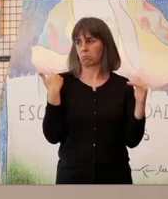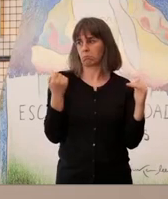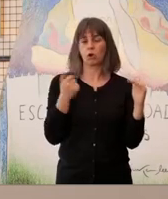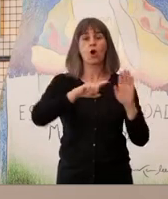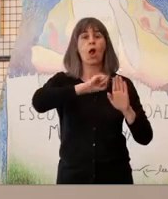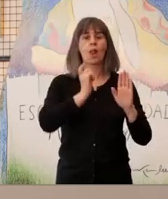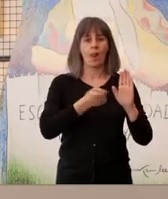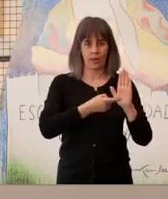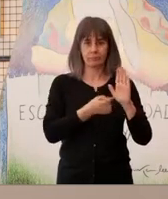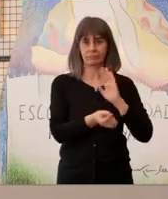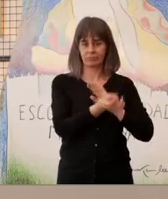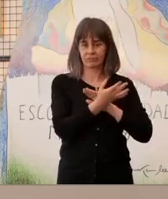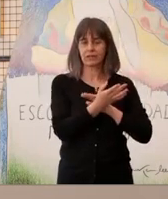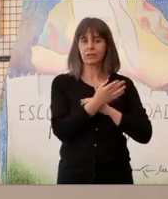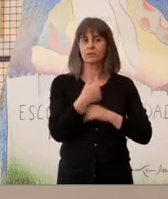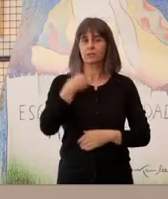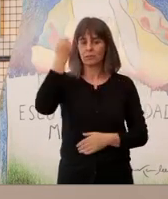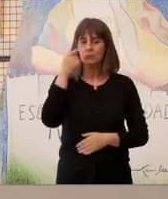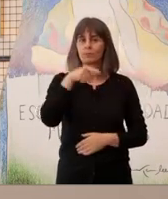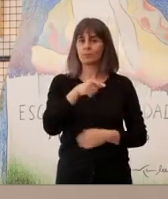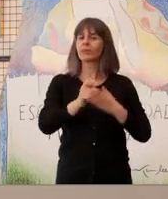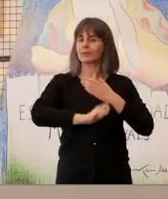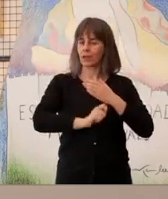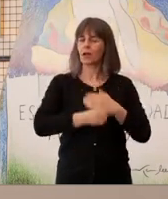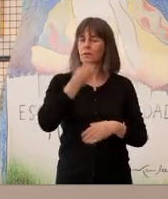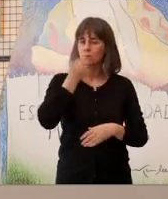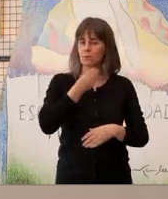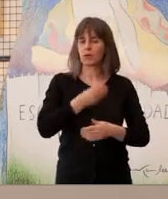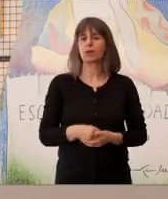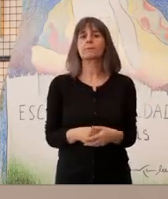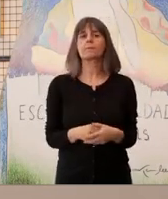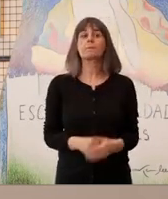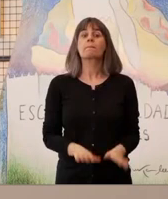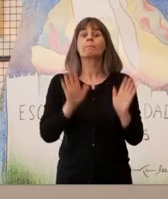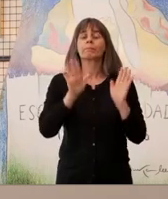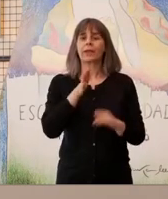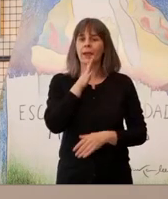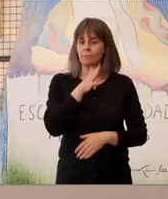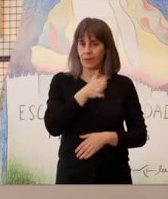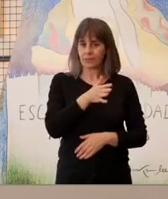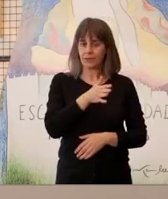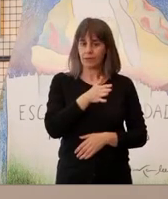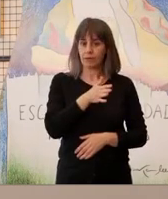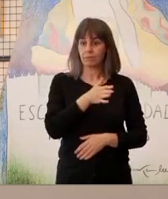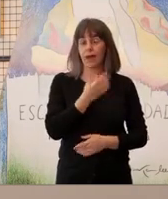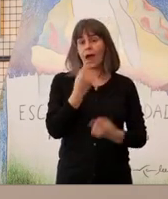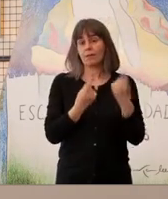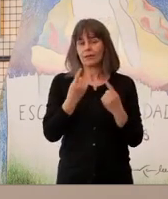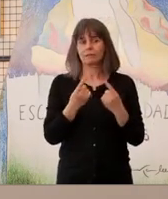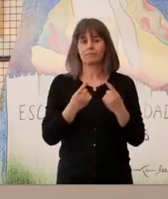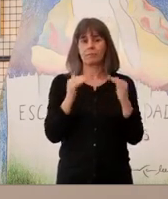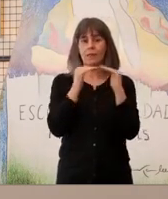me parece una una estrategia buena pero qué pasa en gran parte la paridad surgió